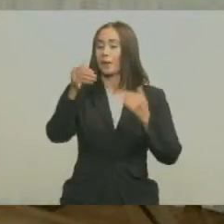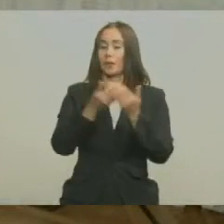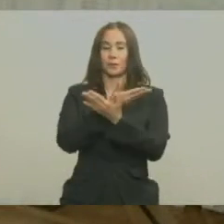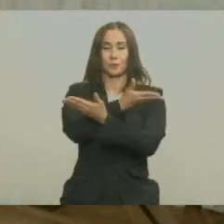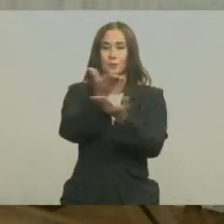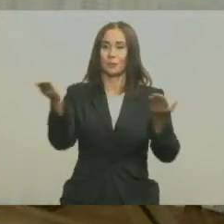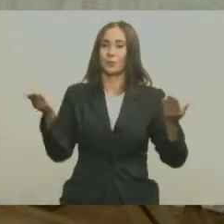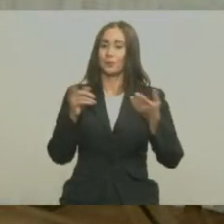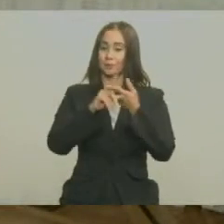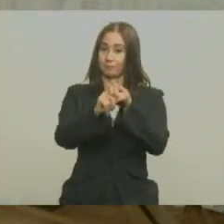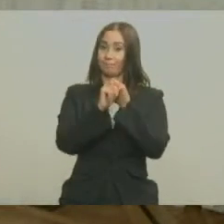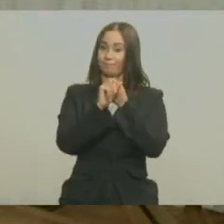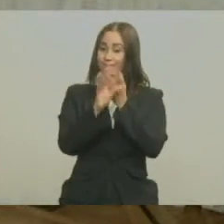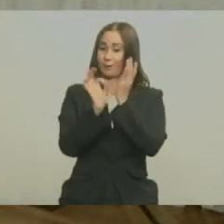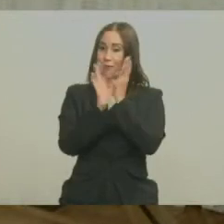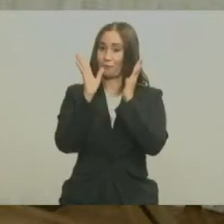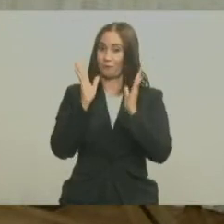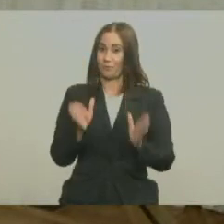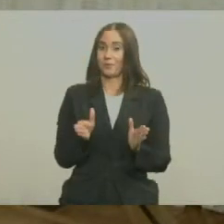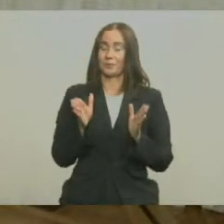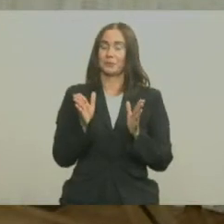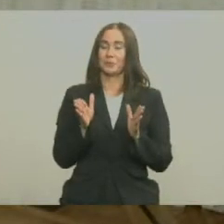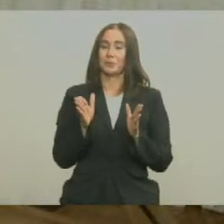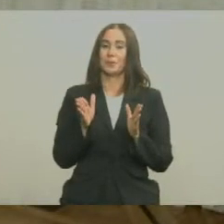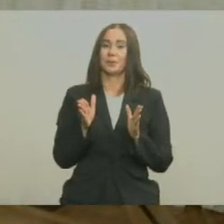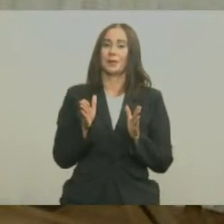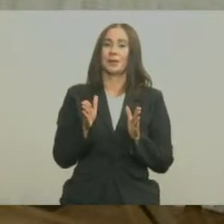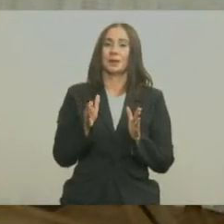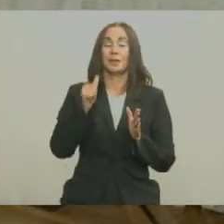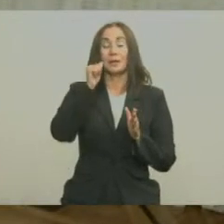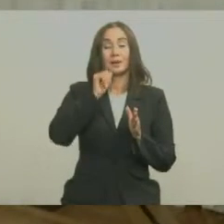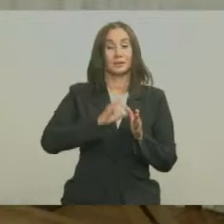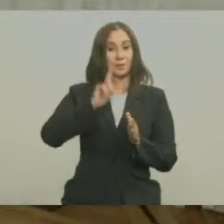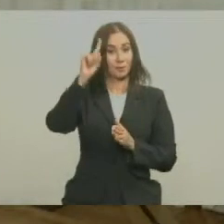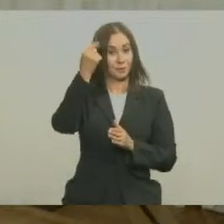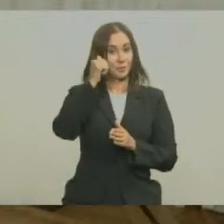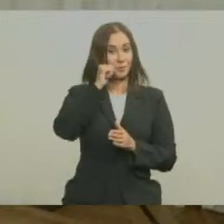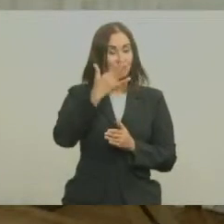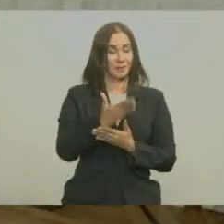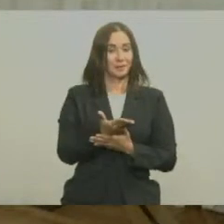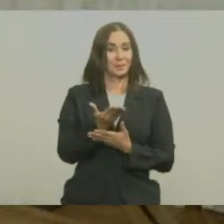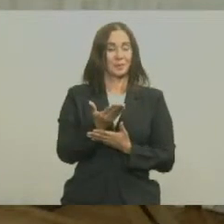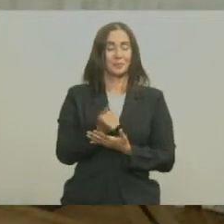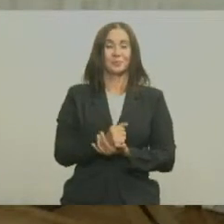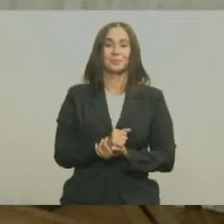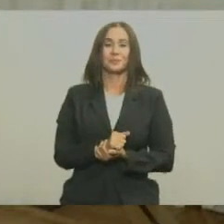nuestros colegas, funcionarios, la señora Raquel Albaje.